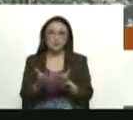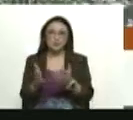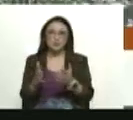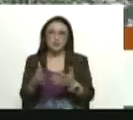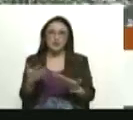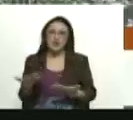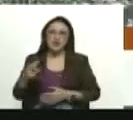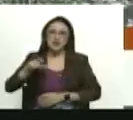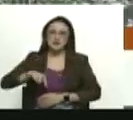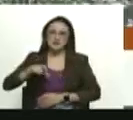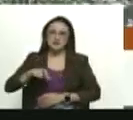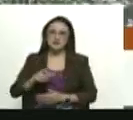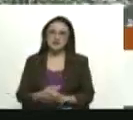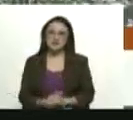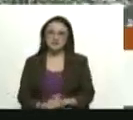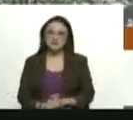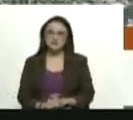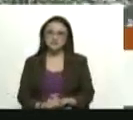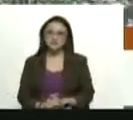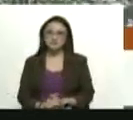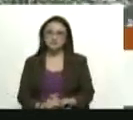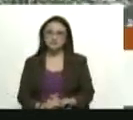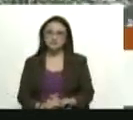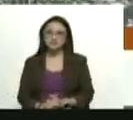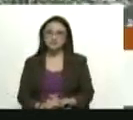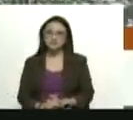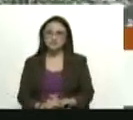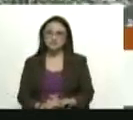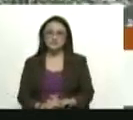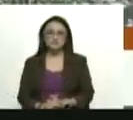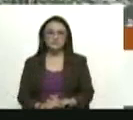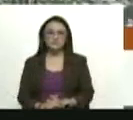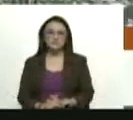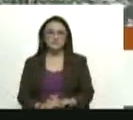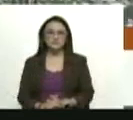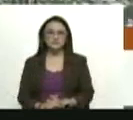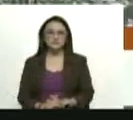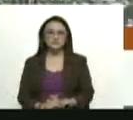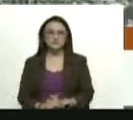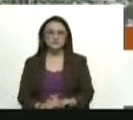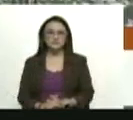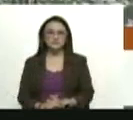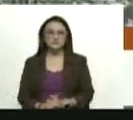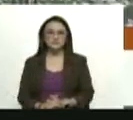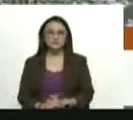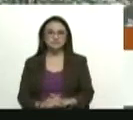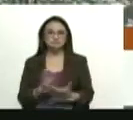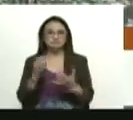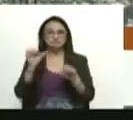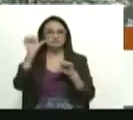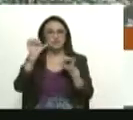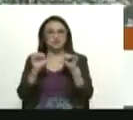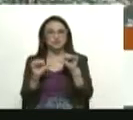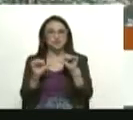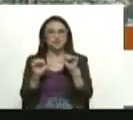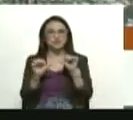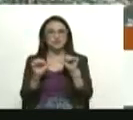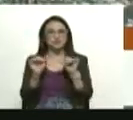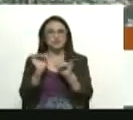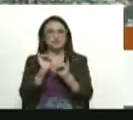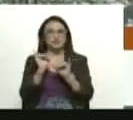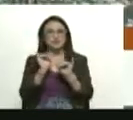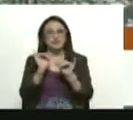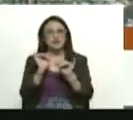necesitamos. Y si me permiten, voy a hacer la declaración y después regresaré a